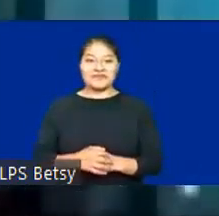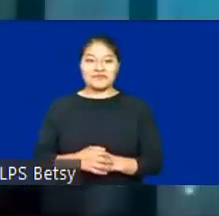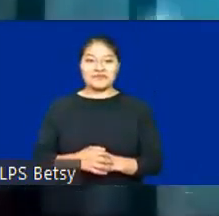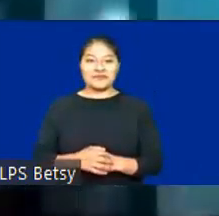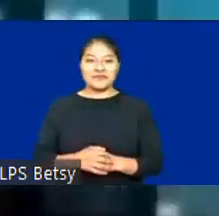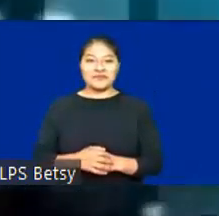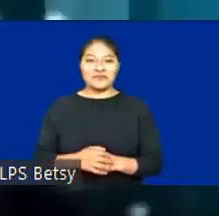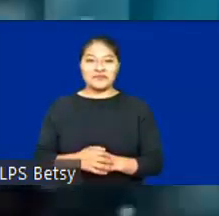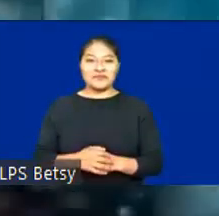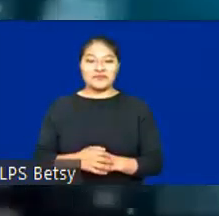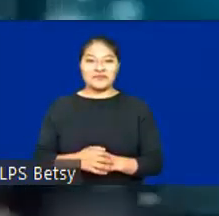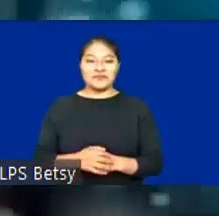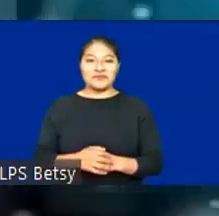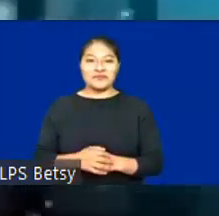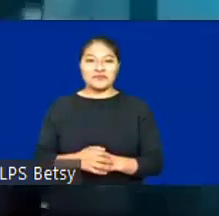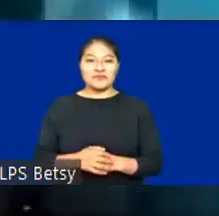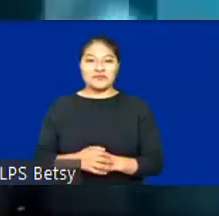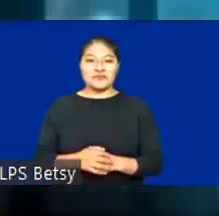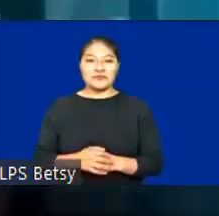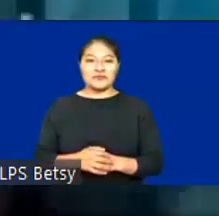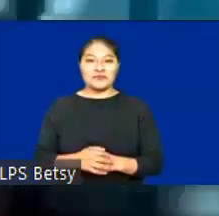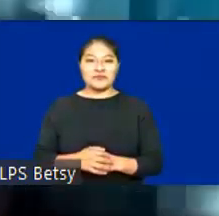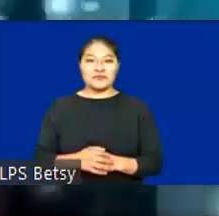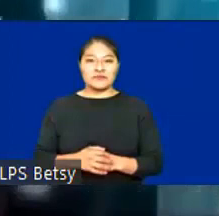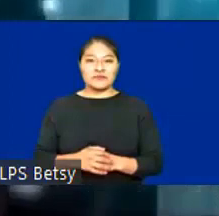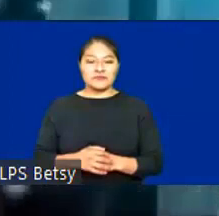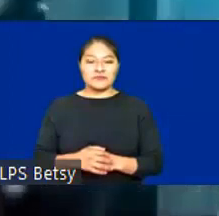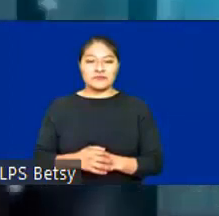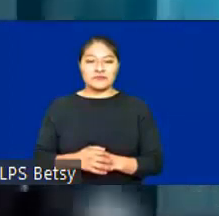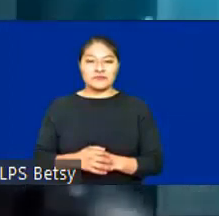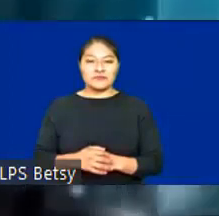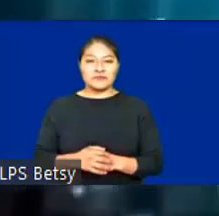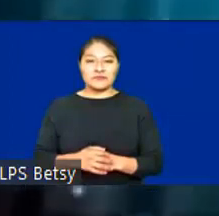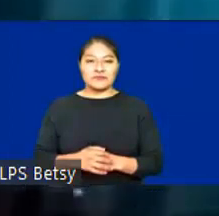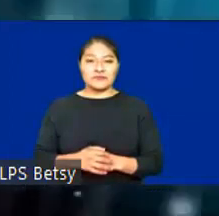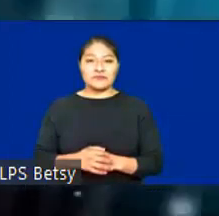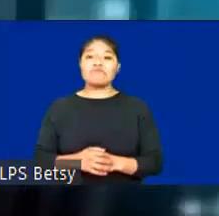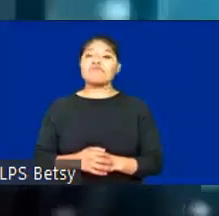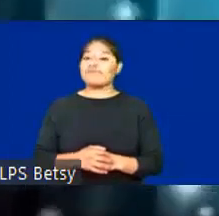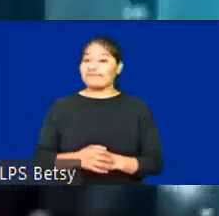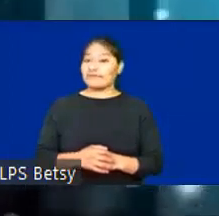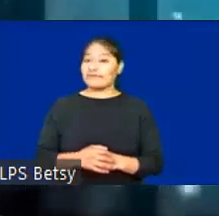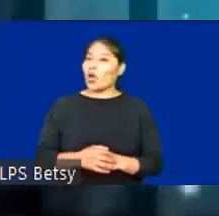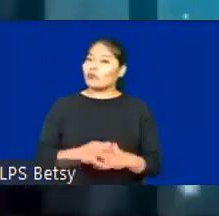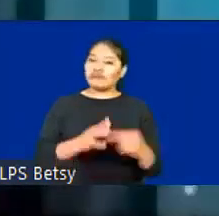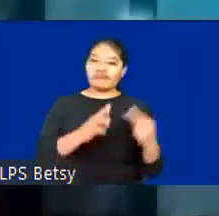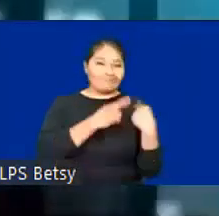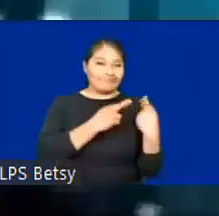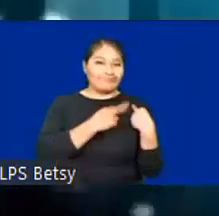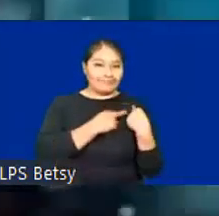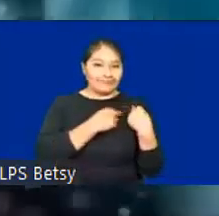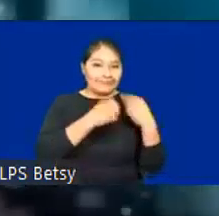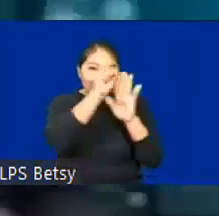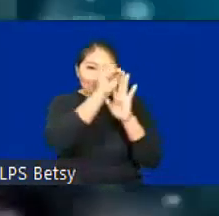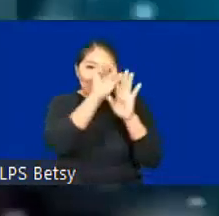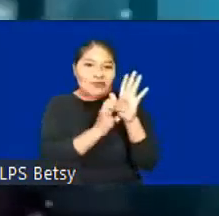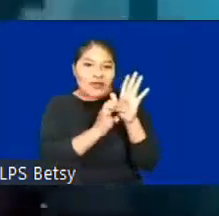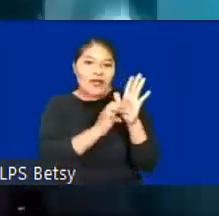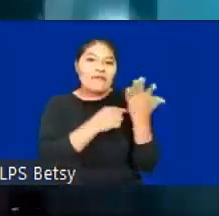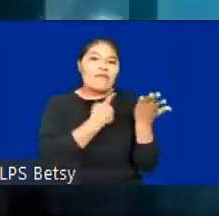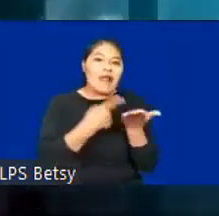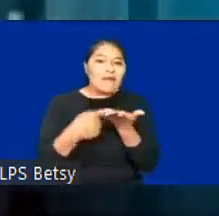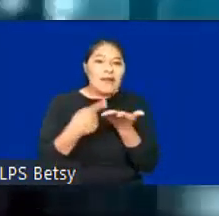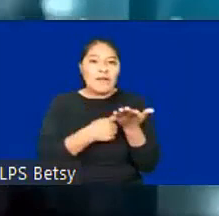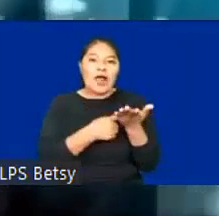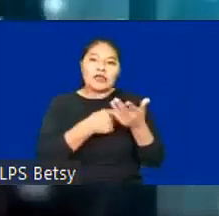digamos que tenemos un plan que seguimos en proceso de implementación y que tiene entre sus